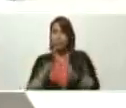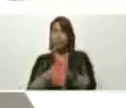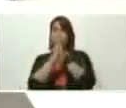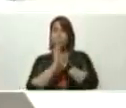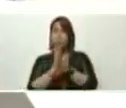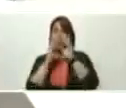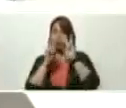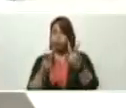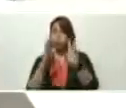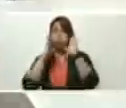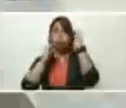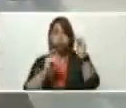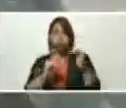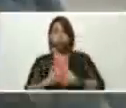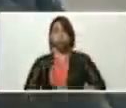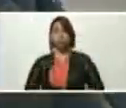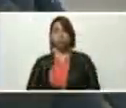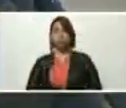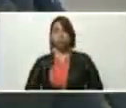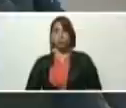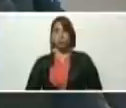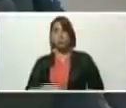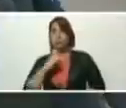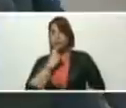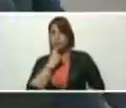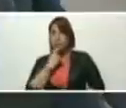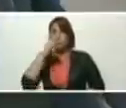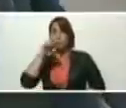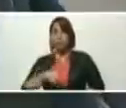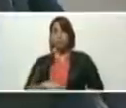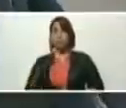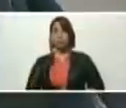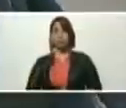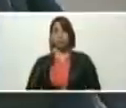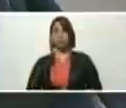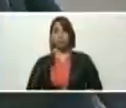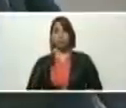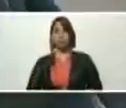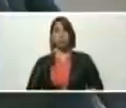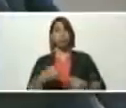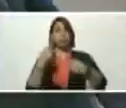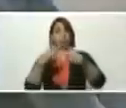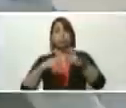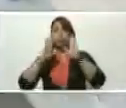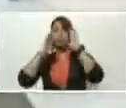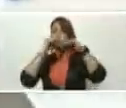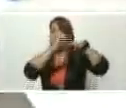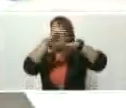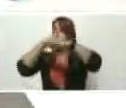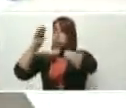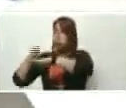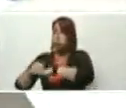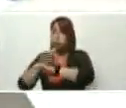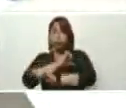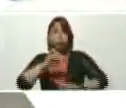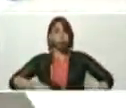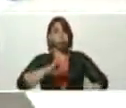atención. Atención, padrino. Domingo Hernández Lares, atención, fuerzas